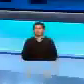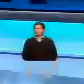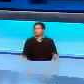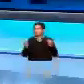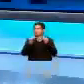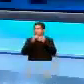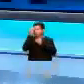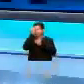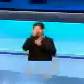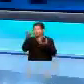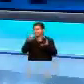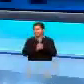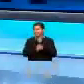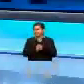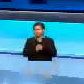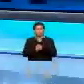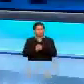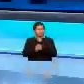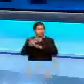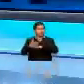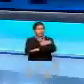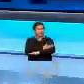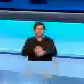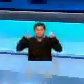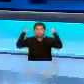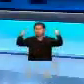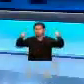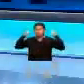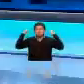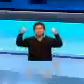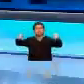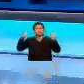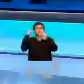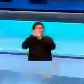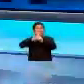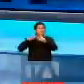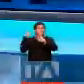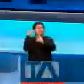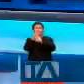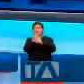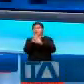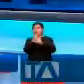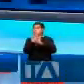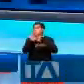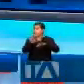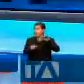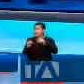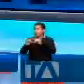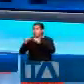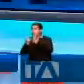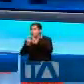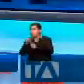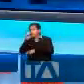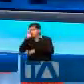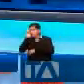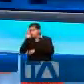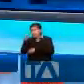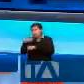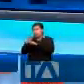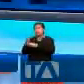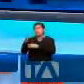Continuamos con más información. Detrás de los hechos violentos ocurridos durante las protestas de la última semana estarían células de terrorismo urbano con